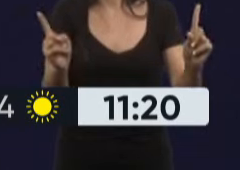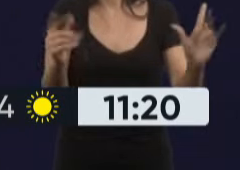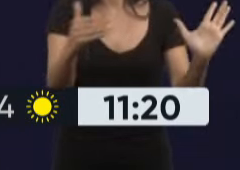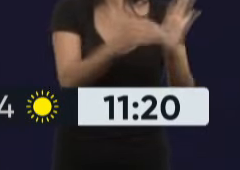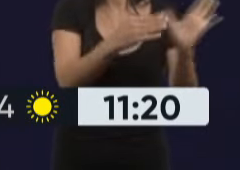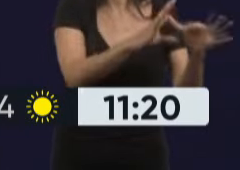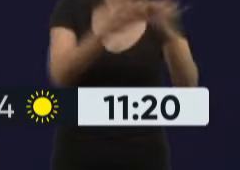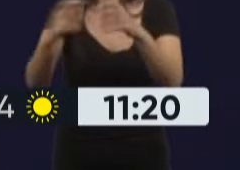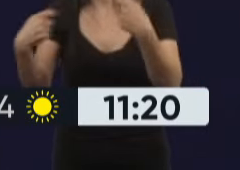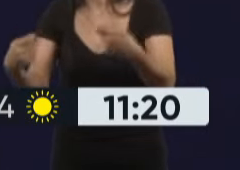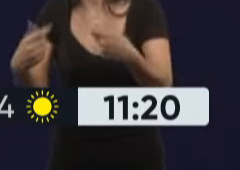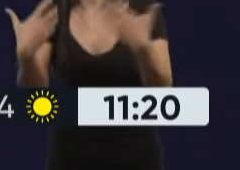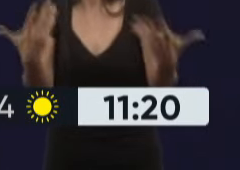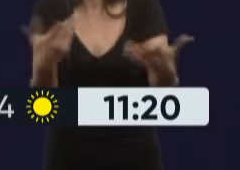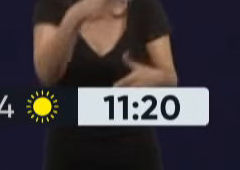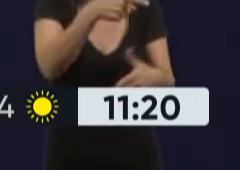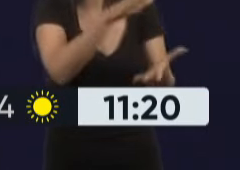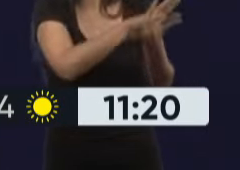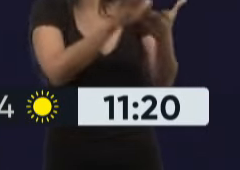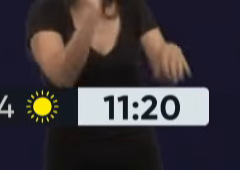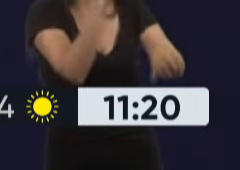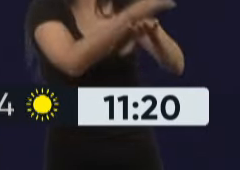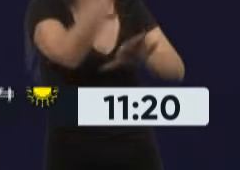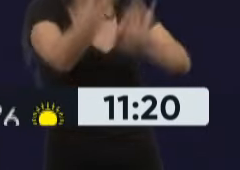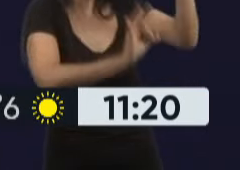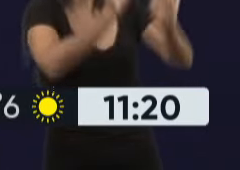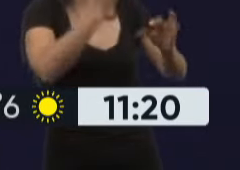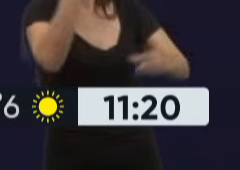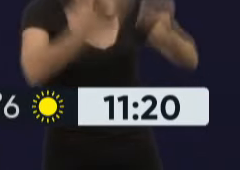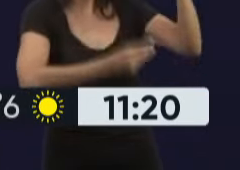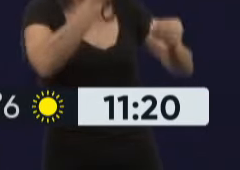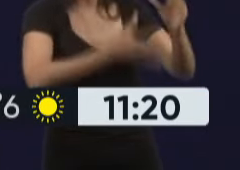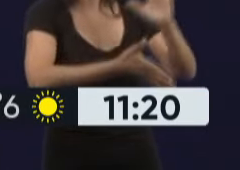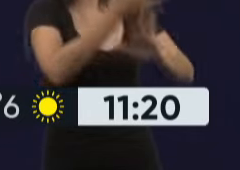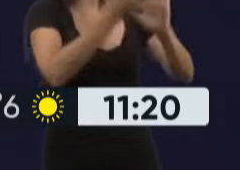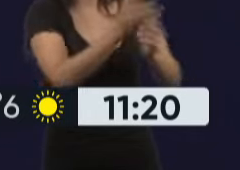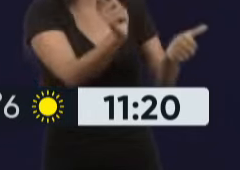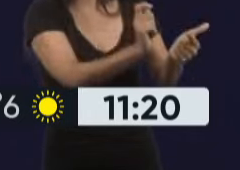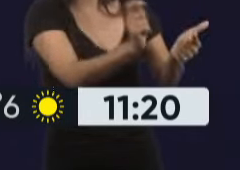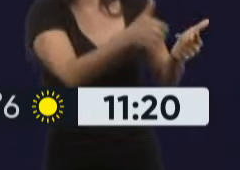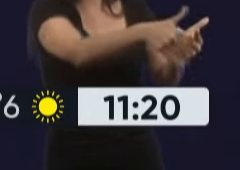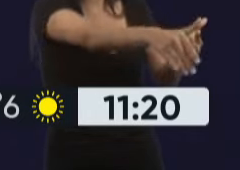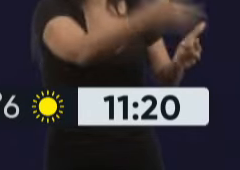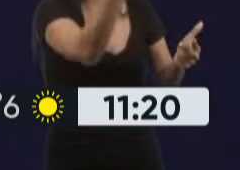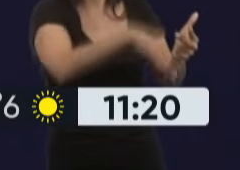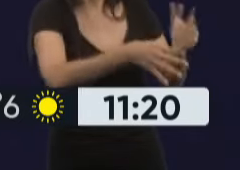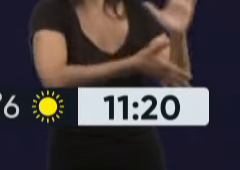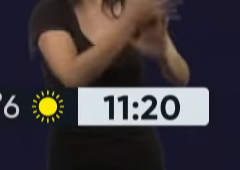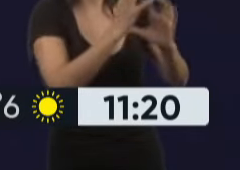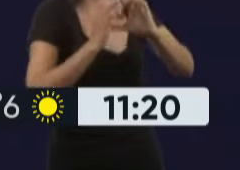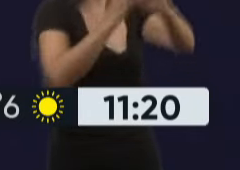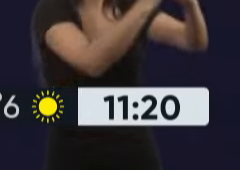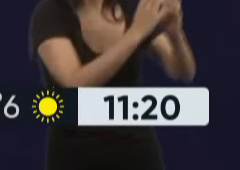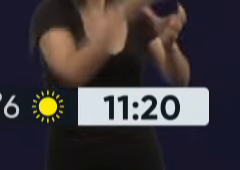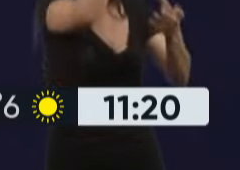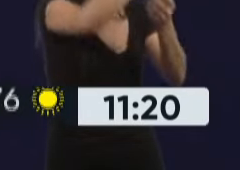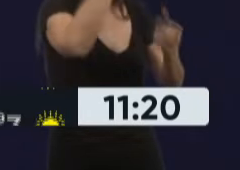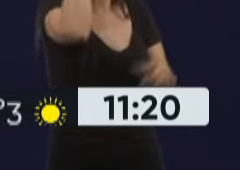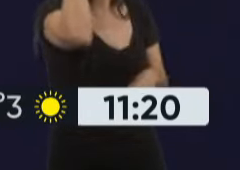es un presupuesto que entra en meses seguramente de debate que estamos eh Y que